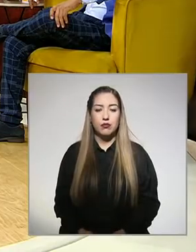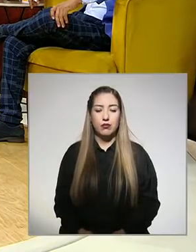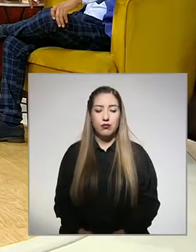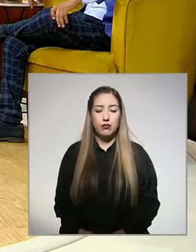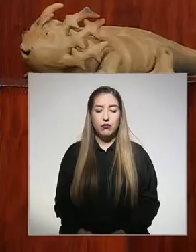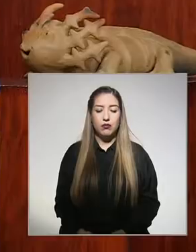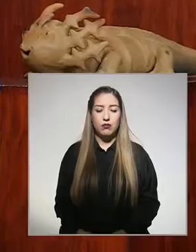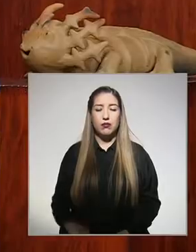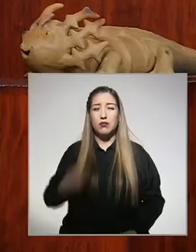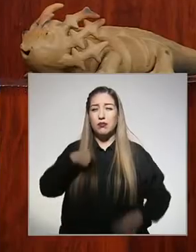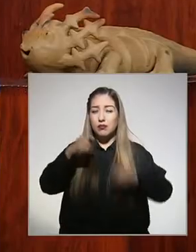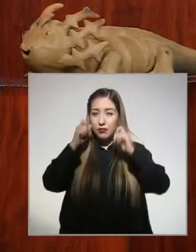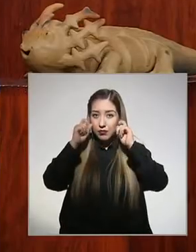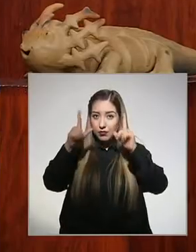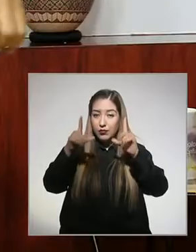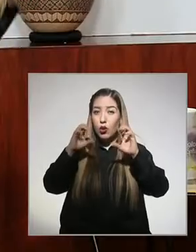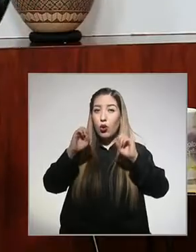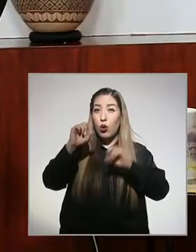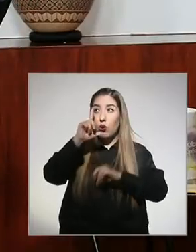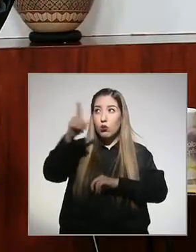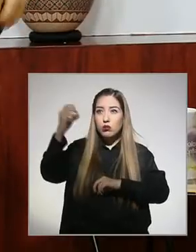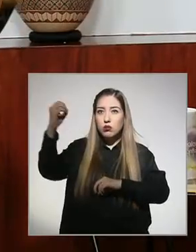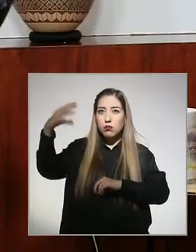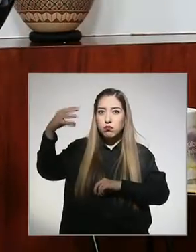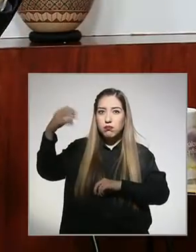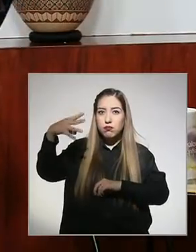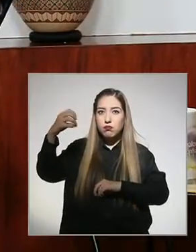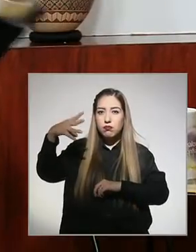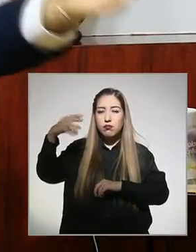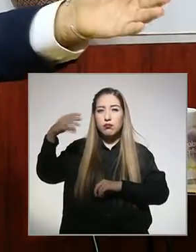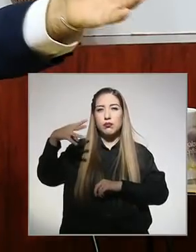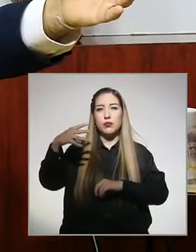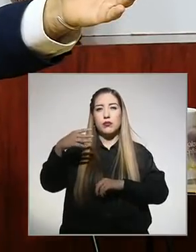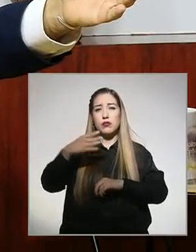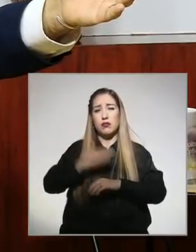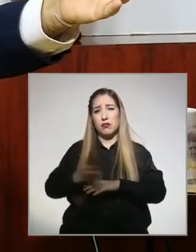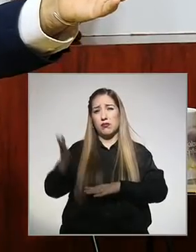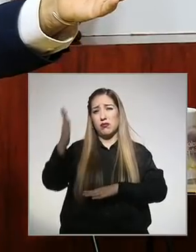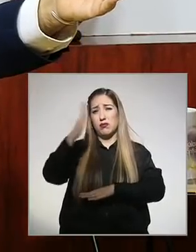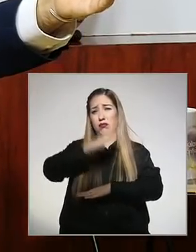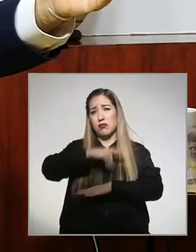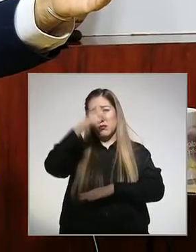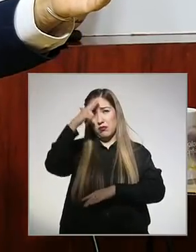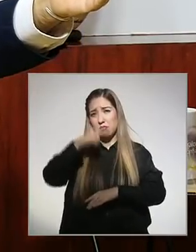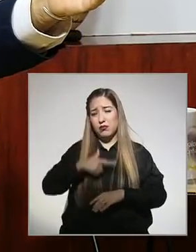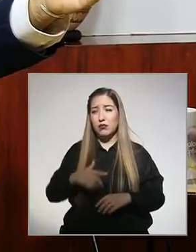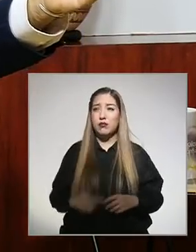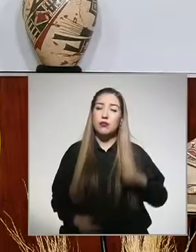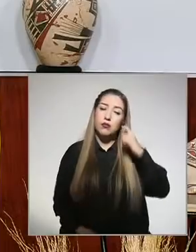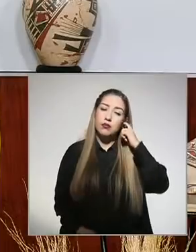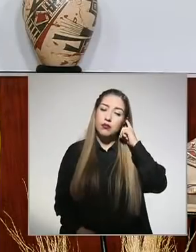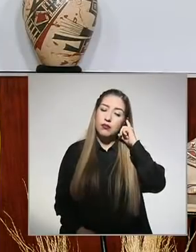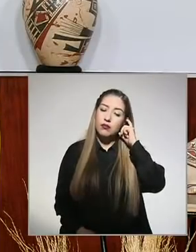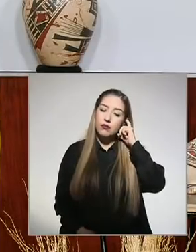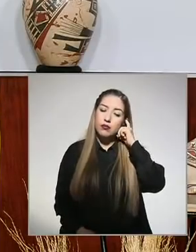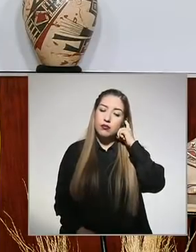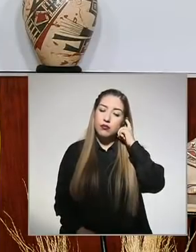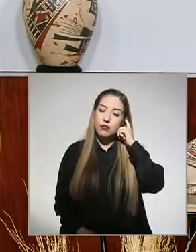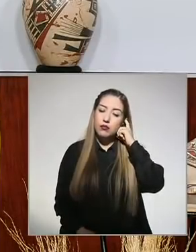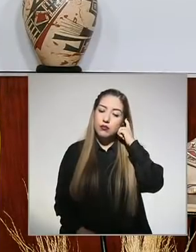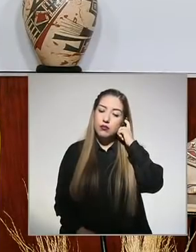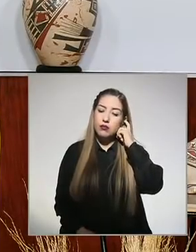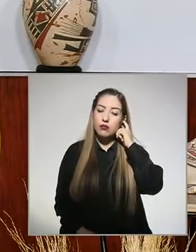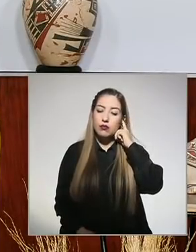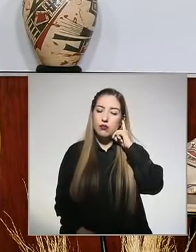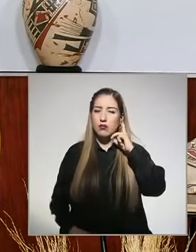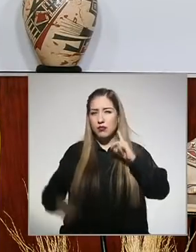sino estar con la lucecita prendiéndose con los mensajes a cada durante toda la madrugada. Aparte ya está comprobado, o sea, realmente, si tienes el celular, no